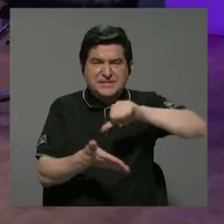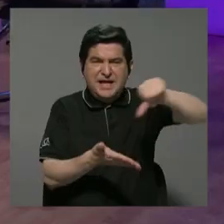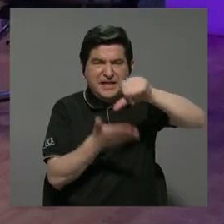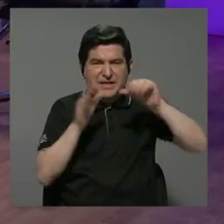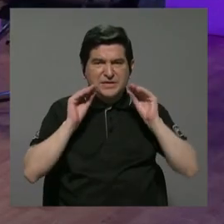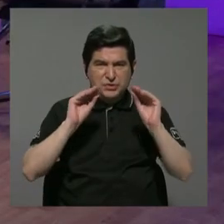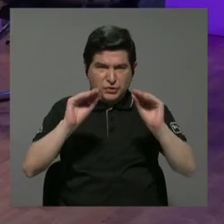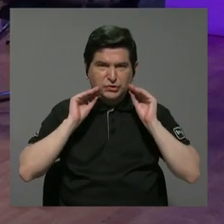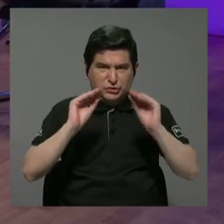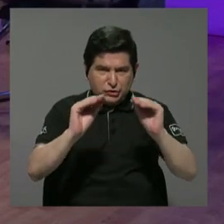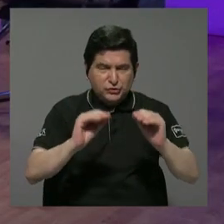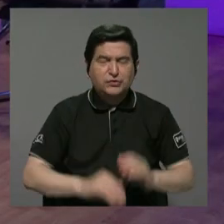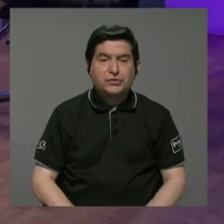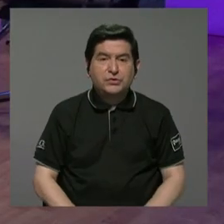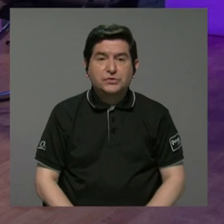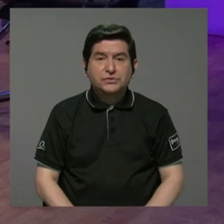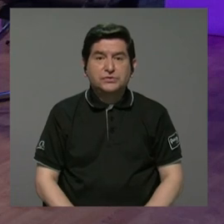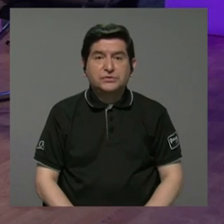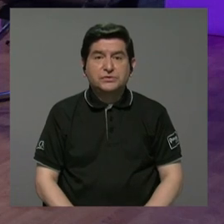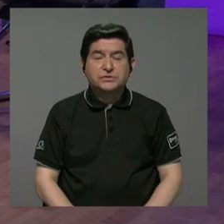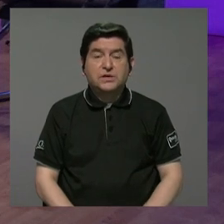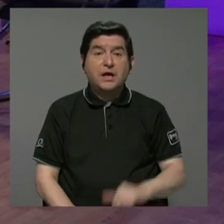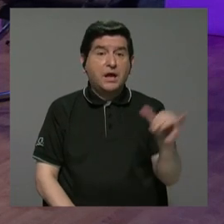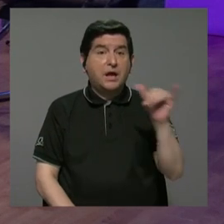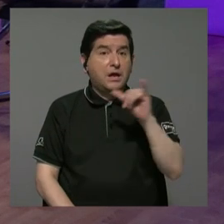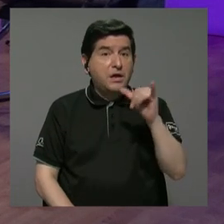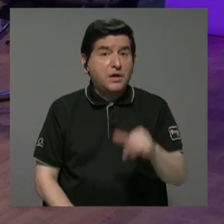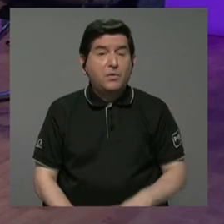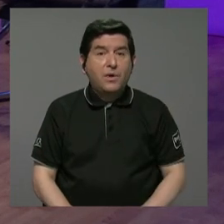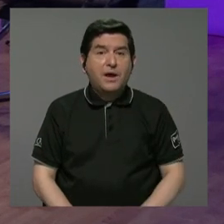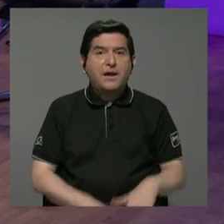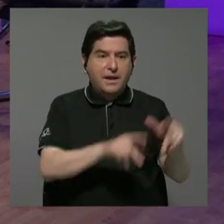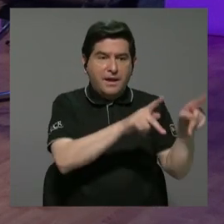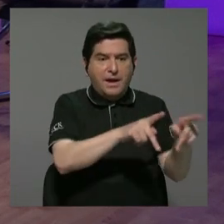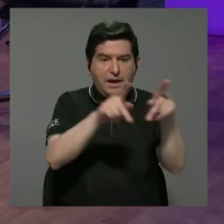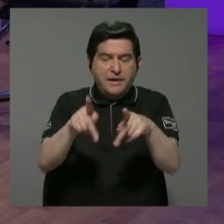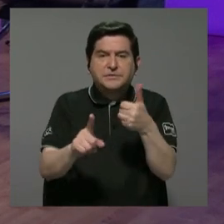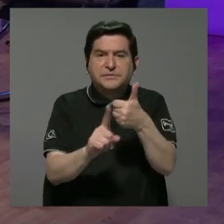educativos. Y respecto de repente, al personal del Ministerio de Educación,